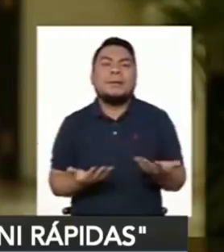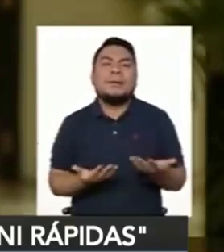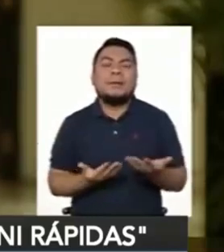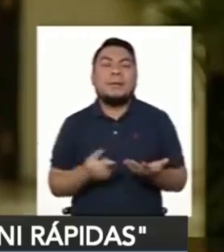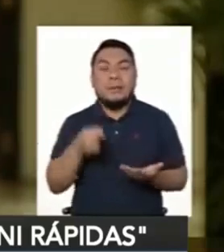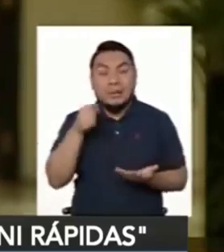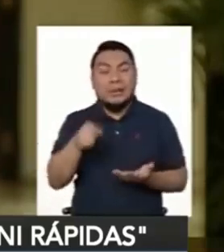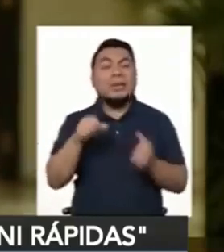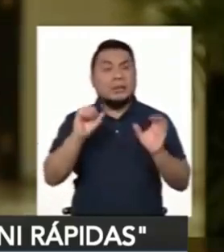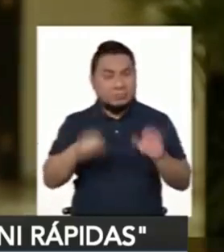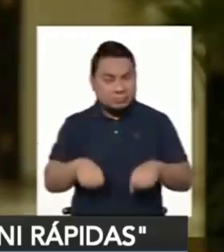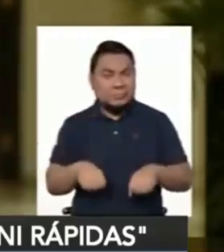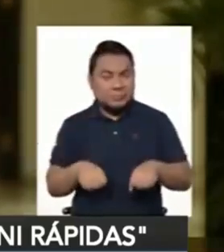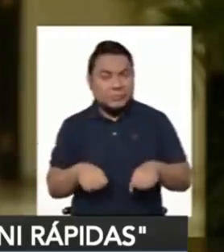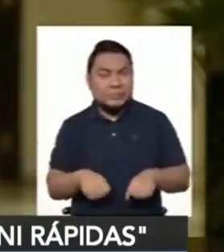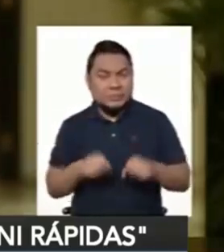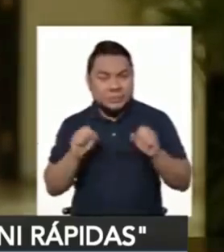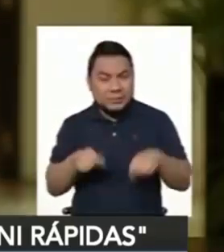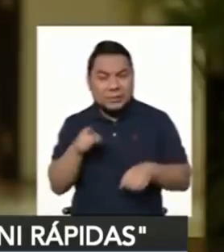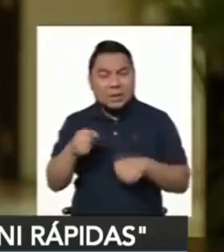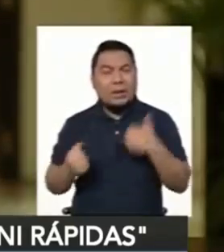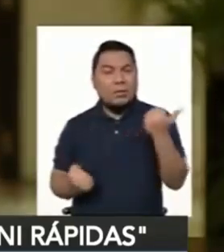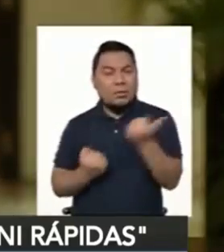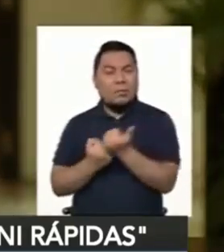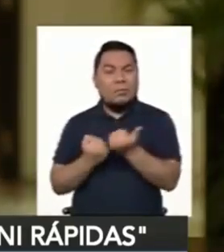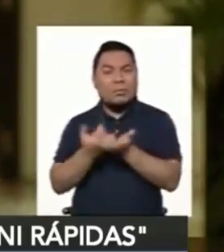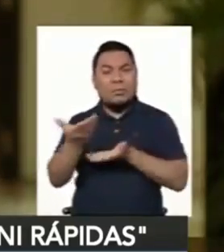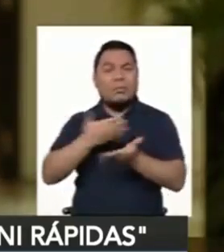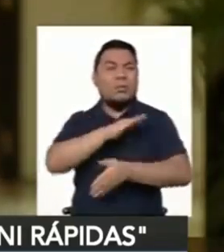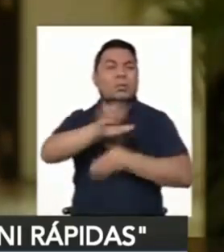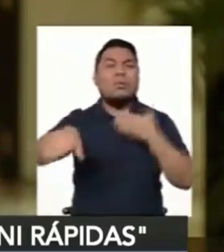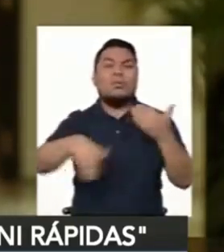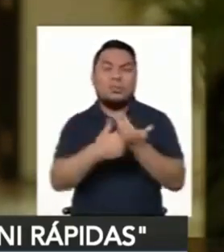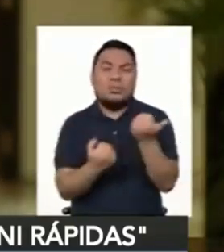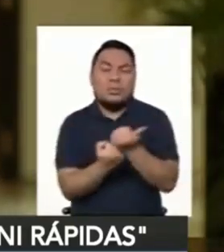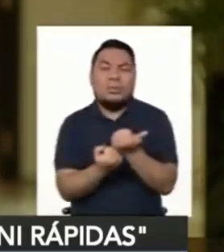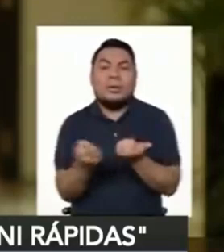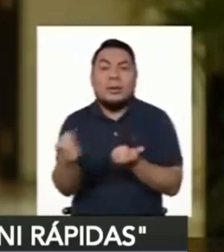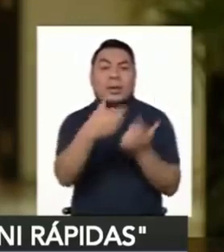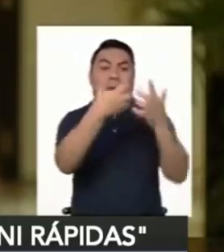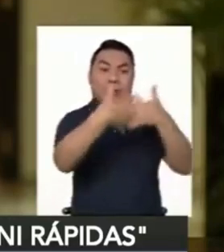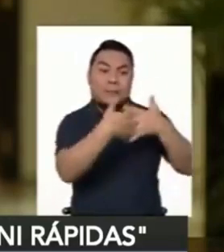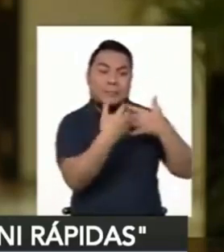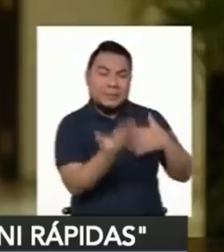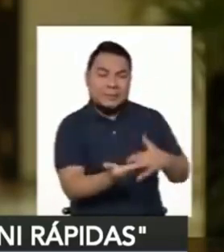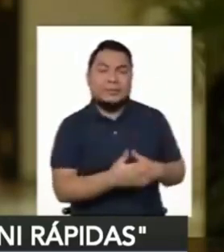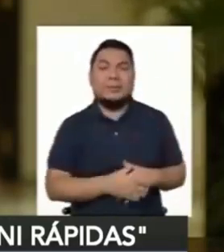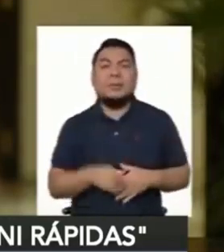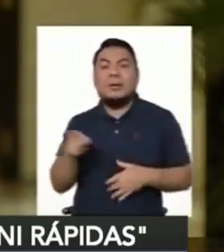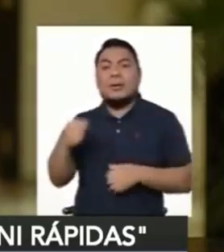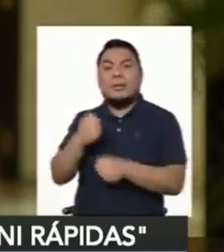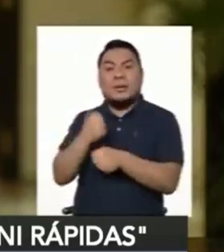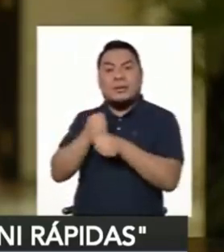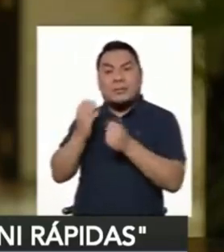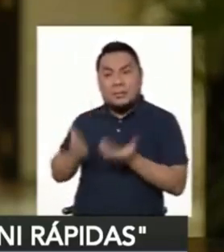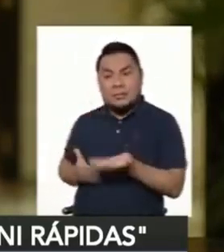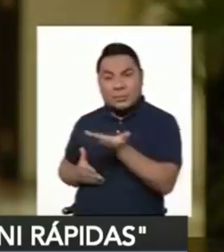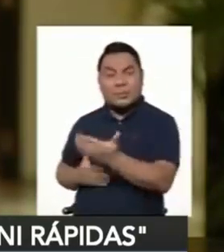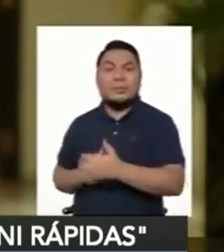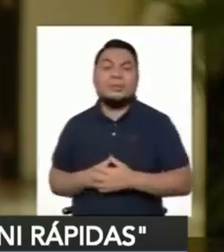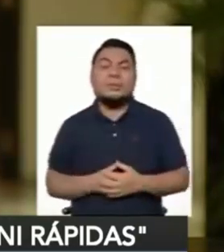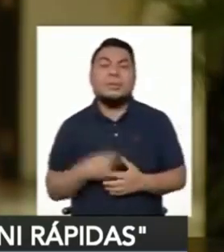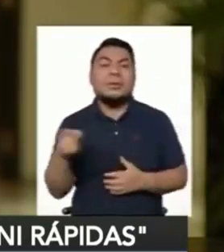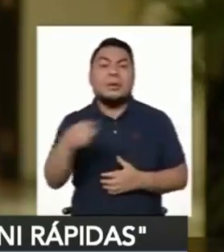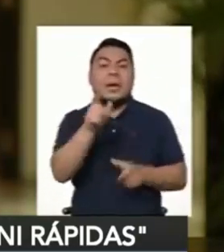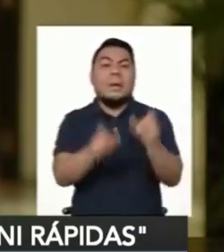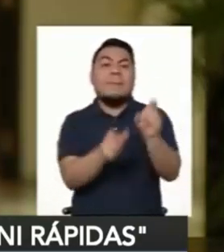en que es factible, con el apoyo y colaboración de todos, de las empresas, de los trabajadores,